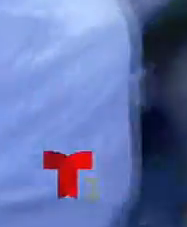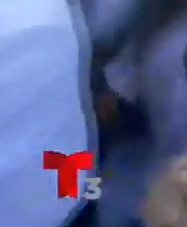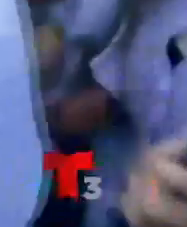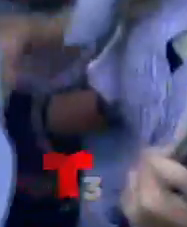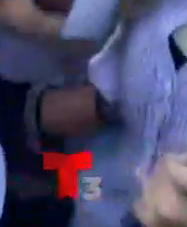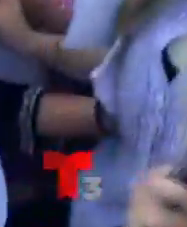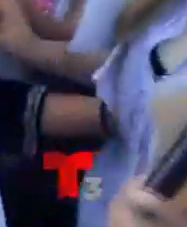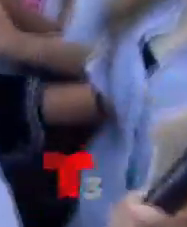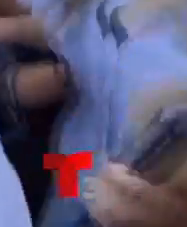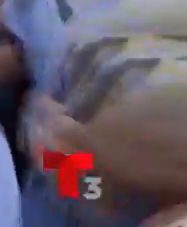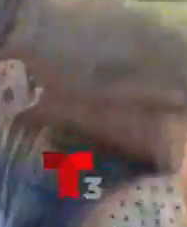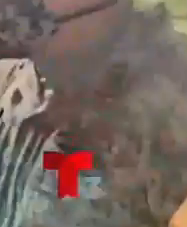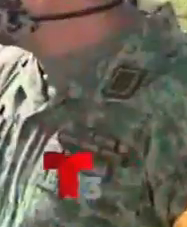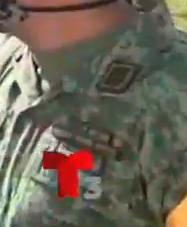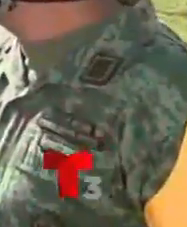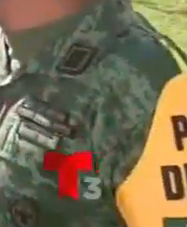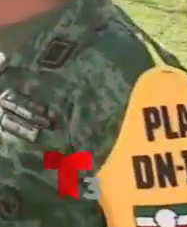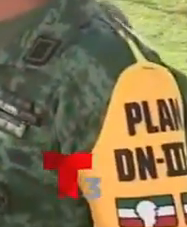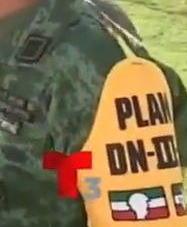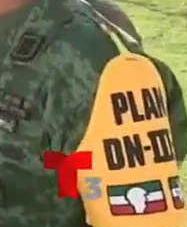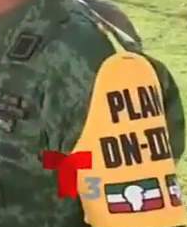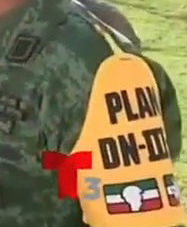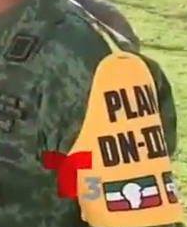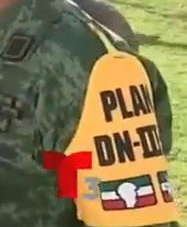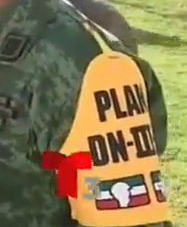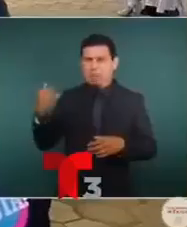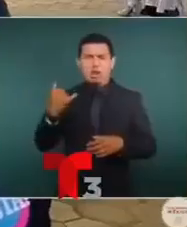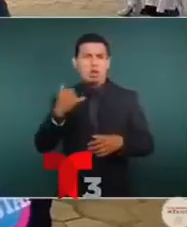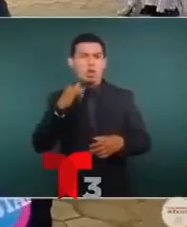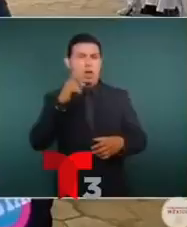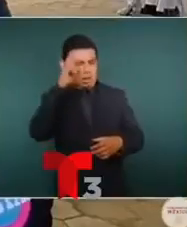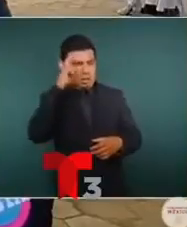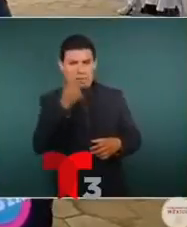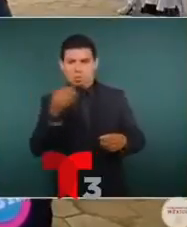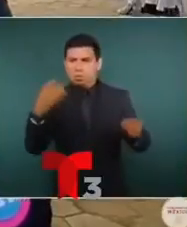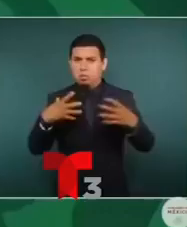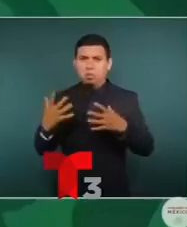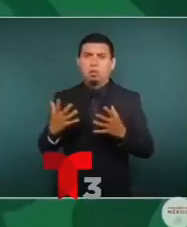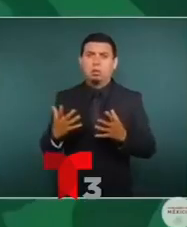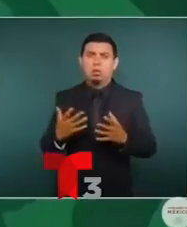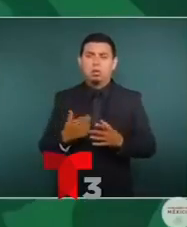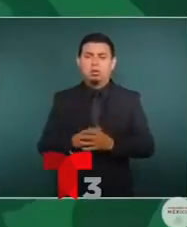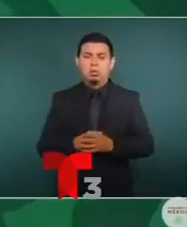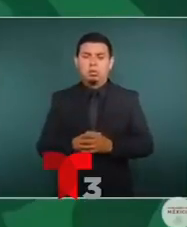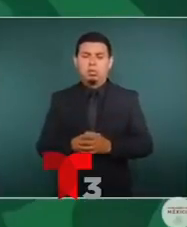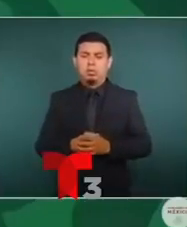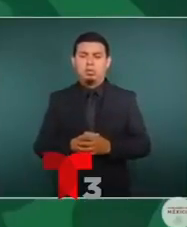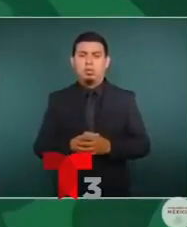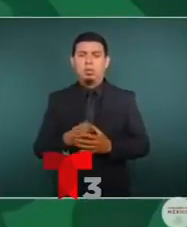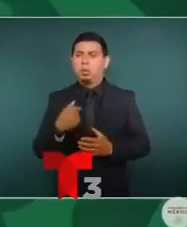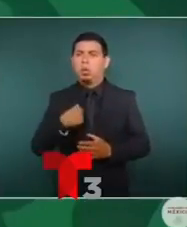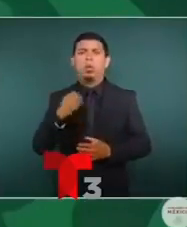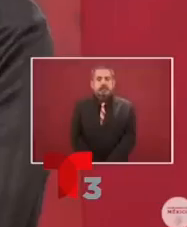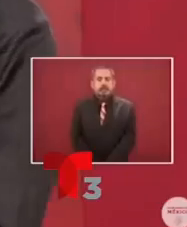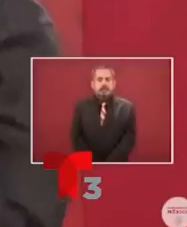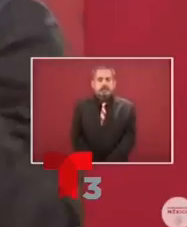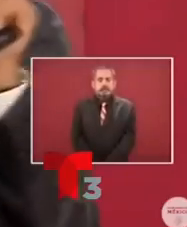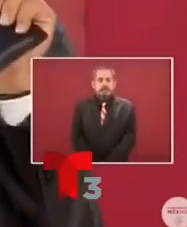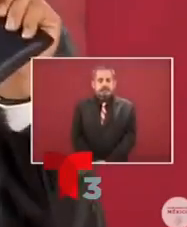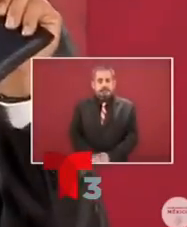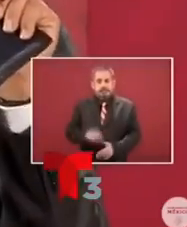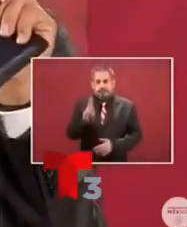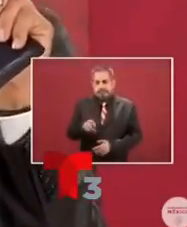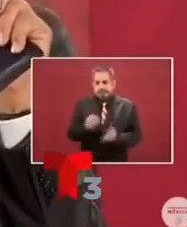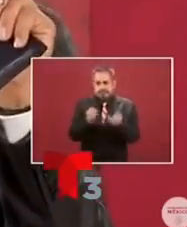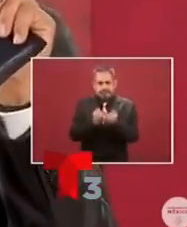todo porque hay que recordar que durante esta pandemia él se ha negado a usar cubrebocas y no ha recibido la vacuna, puesto que prefirió esperar a